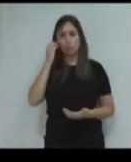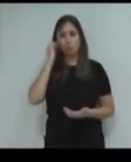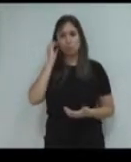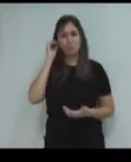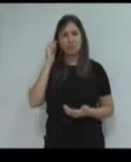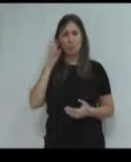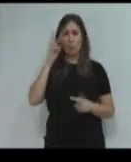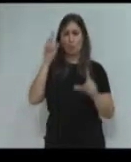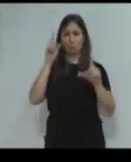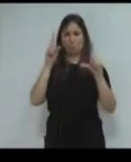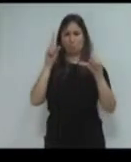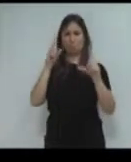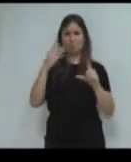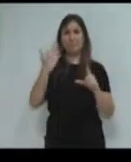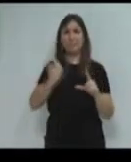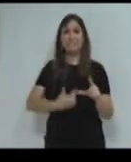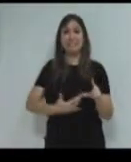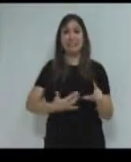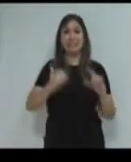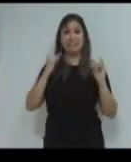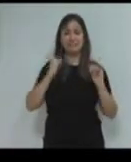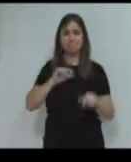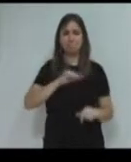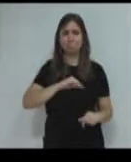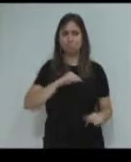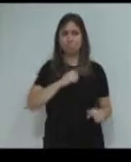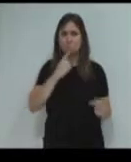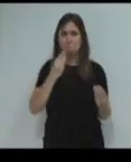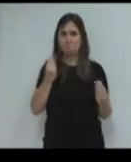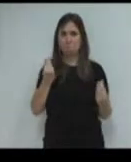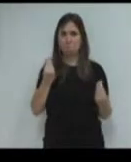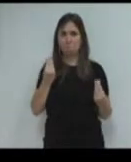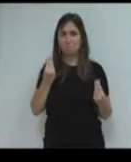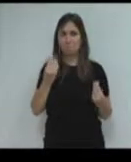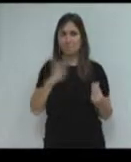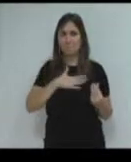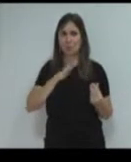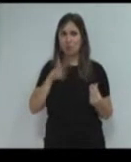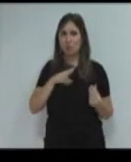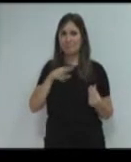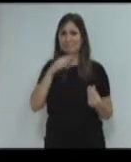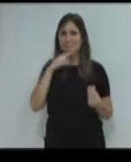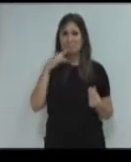así como cuando ya estás dentro diciendo, me parece que me voy a tener que ir o...